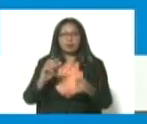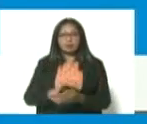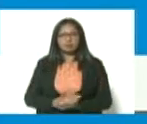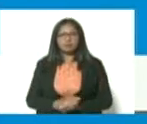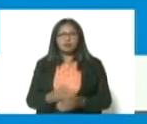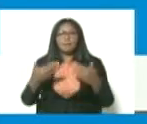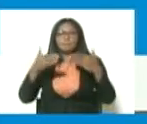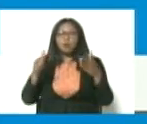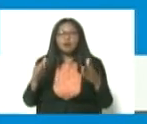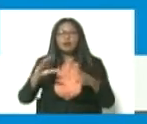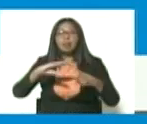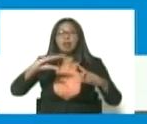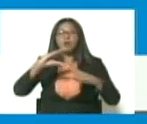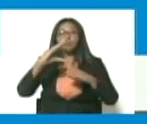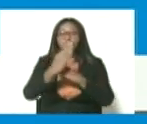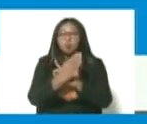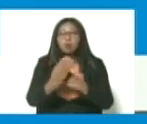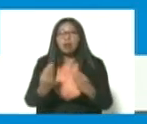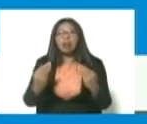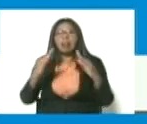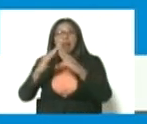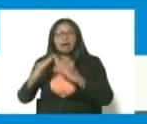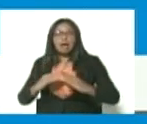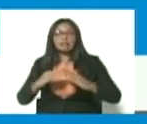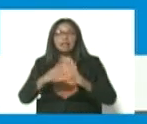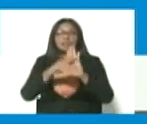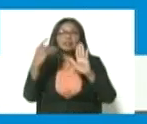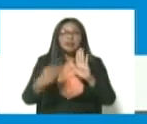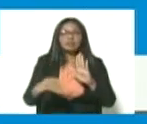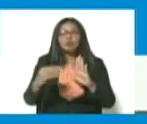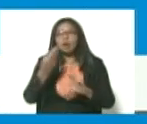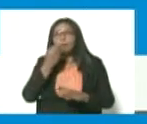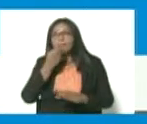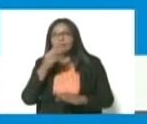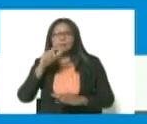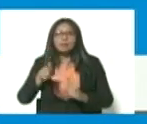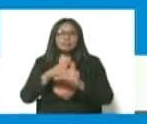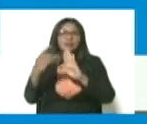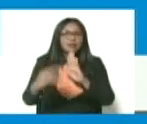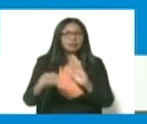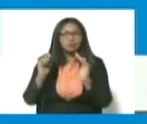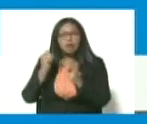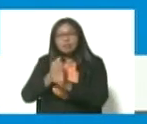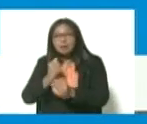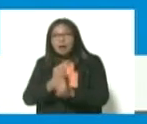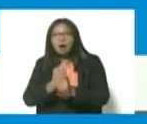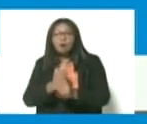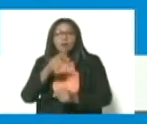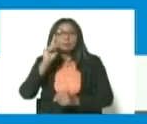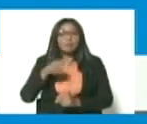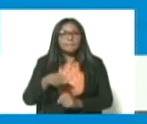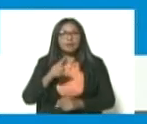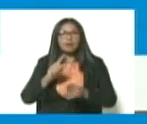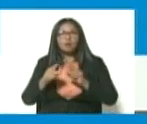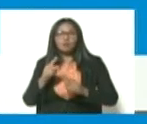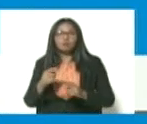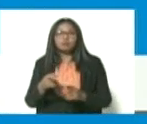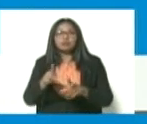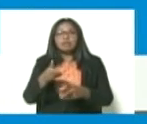cultura, la vivienda, el derecho a la alimentación, el derecho al trabajo y el vulnerado derecho al